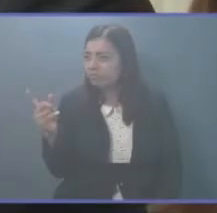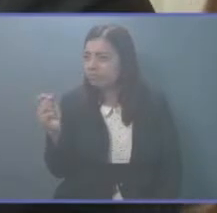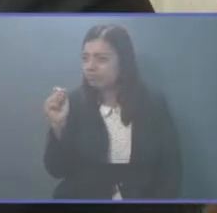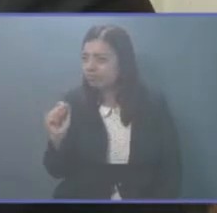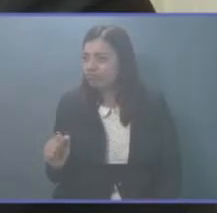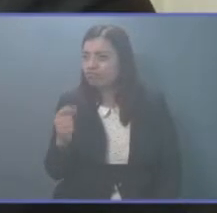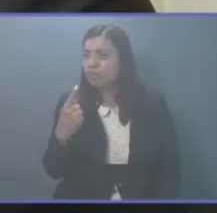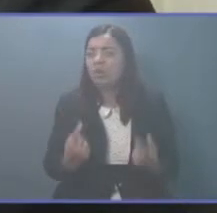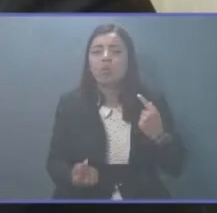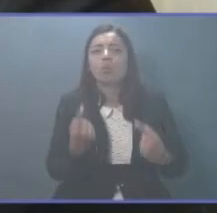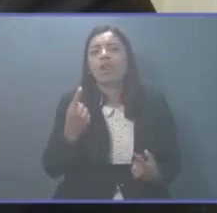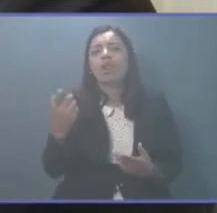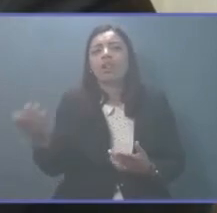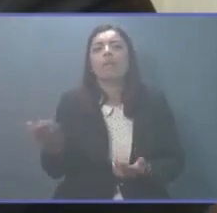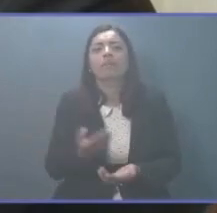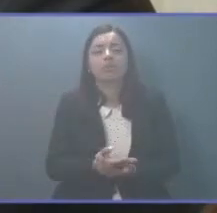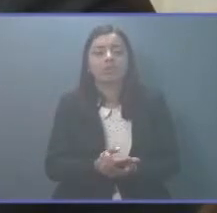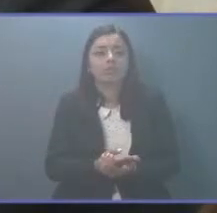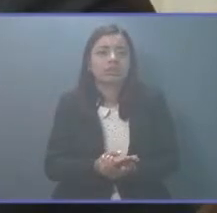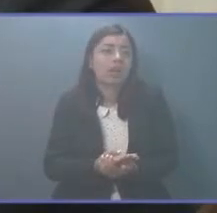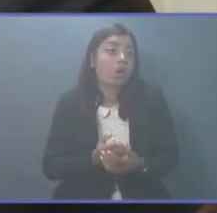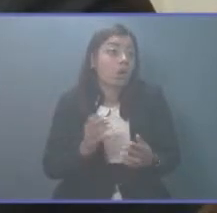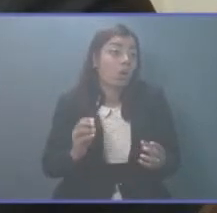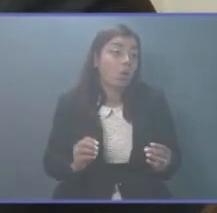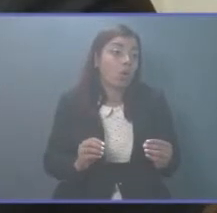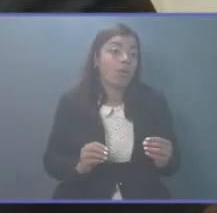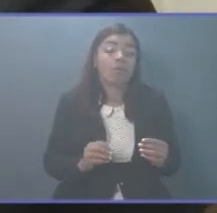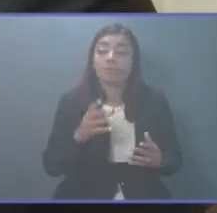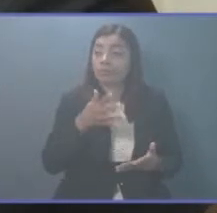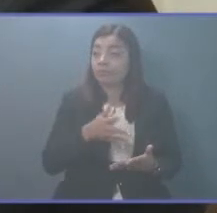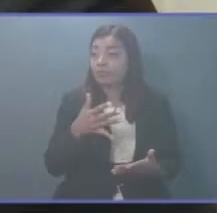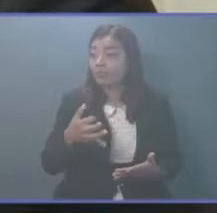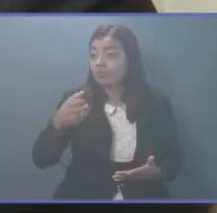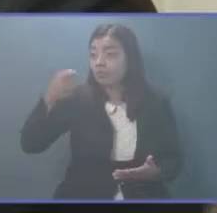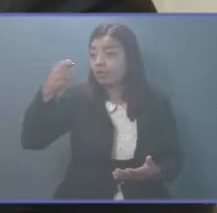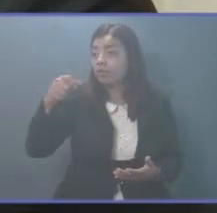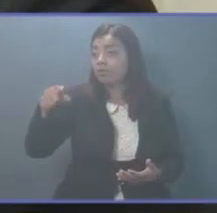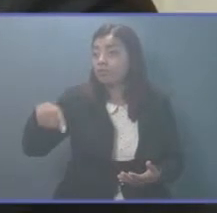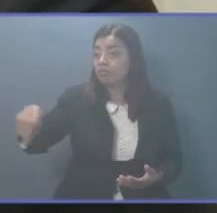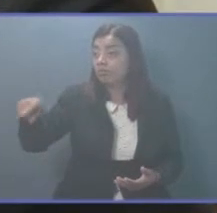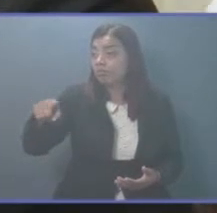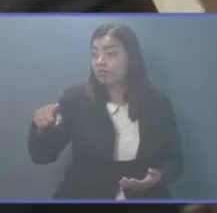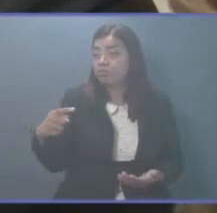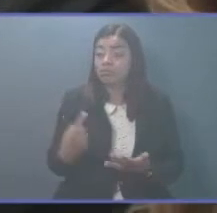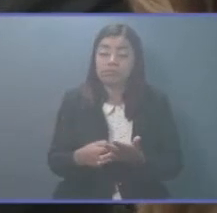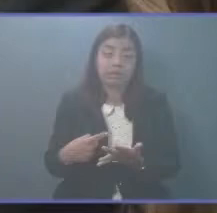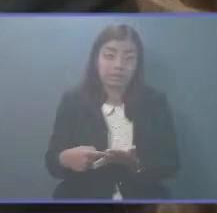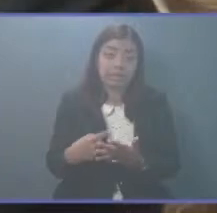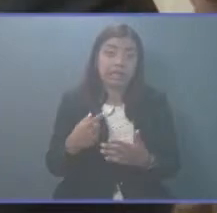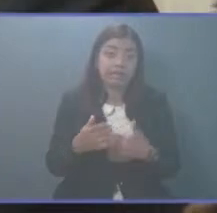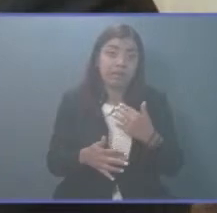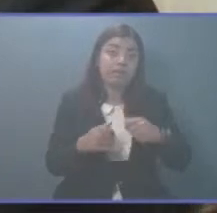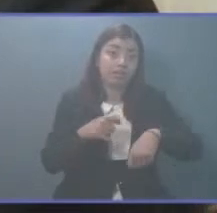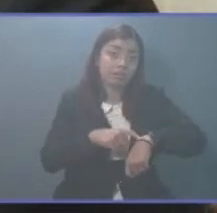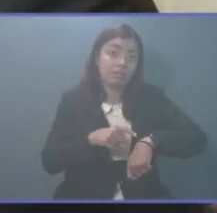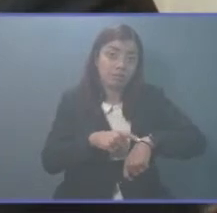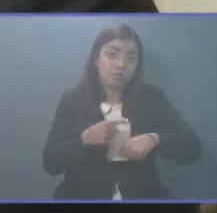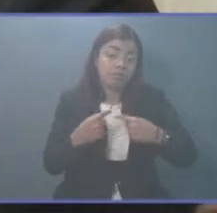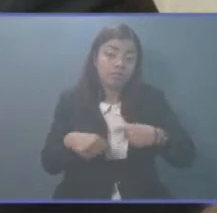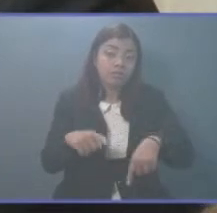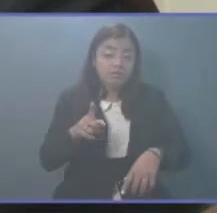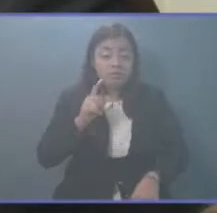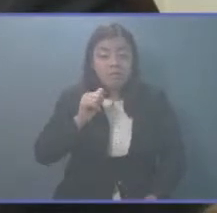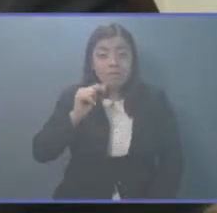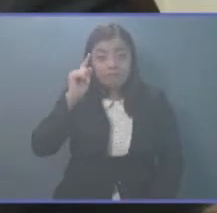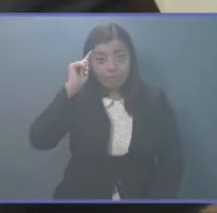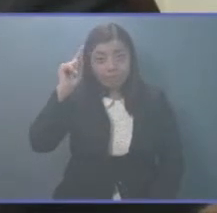decir cuál es la propuesta o si queda pendiente para que ustedes, porque estamos a tiempo, pues, esa es la